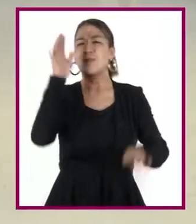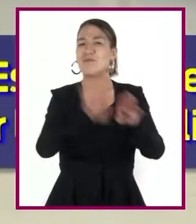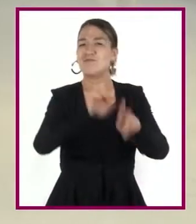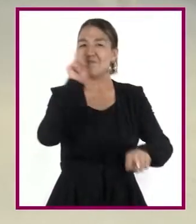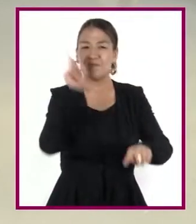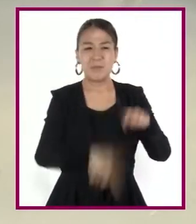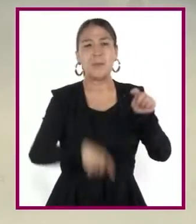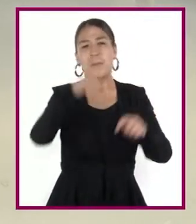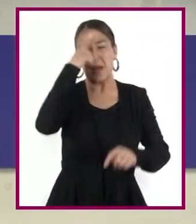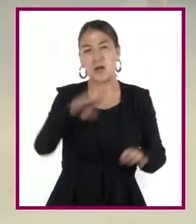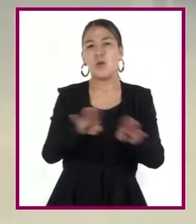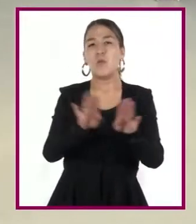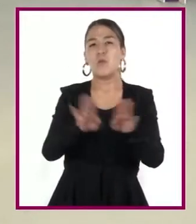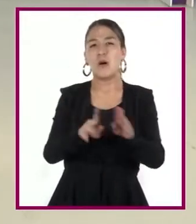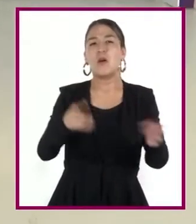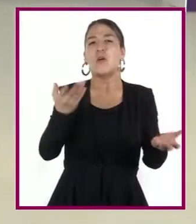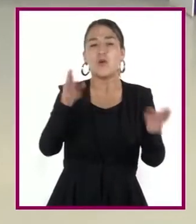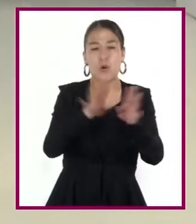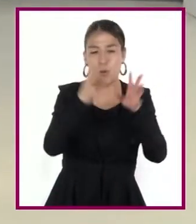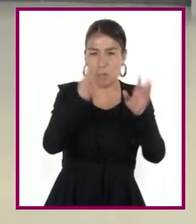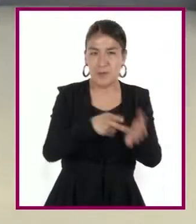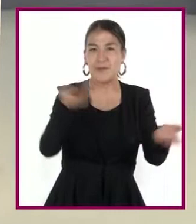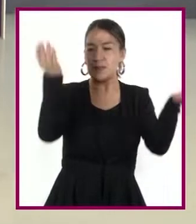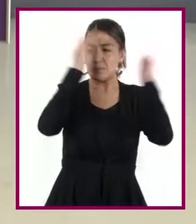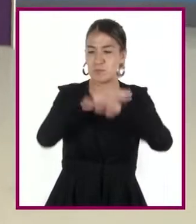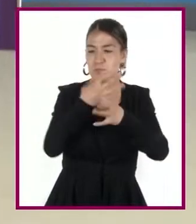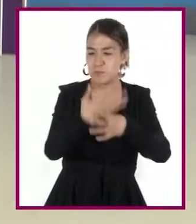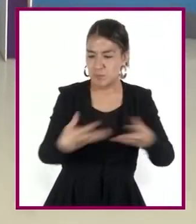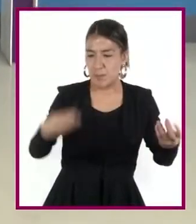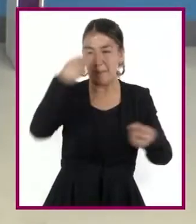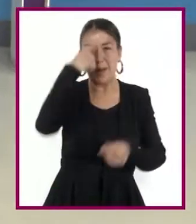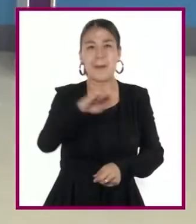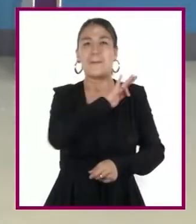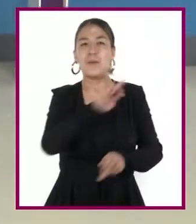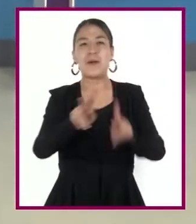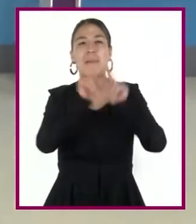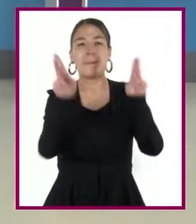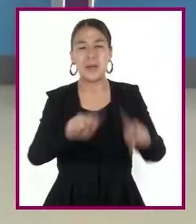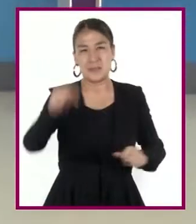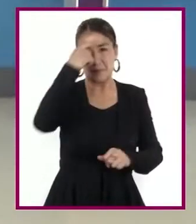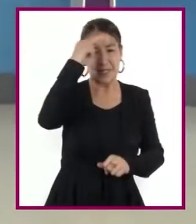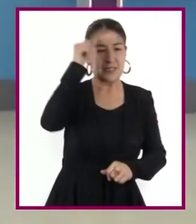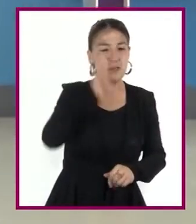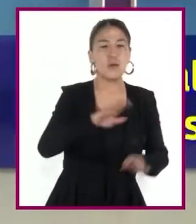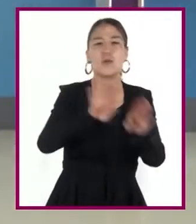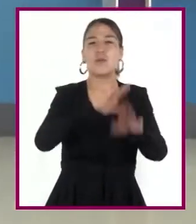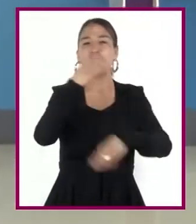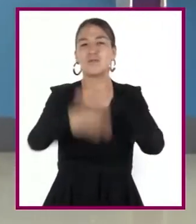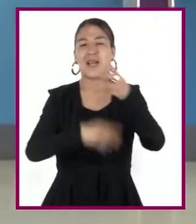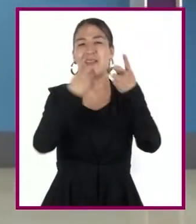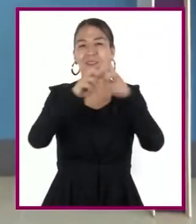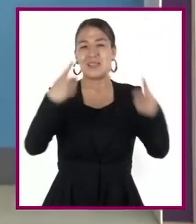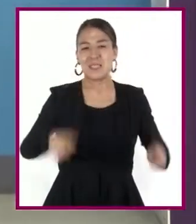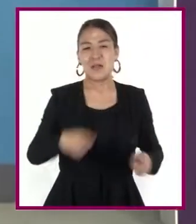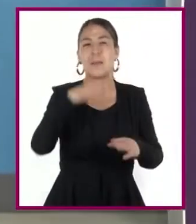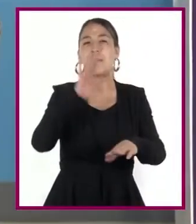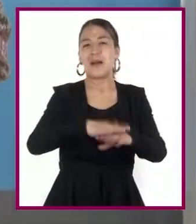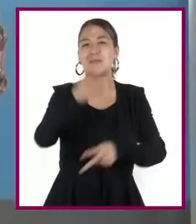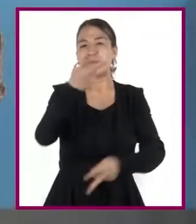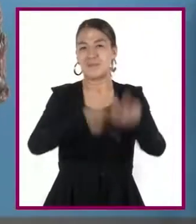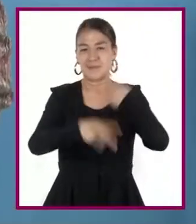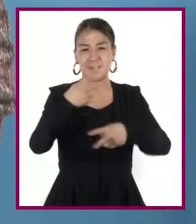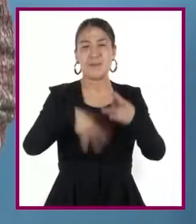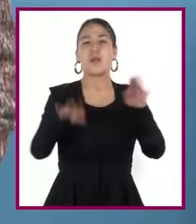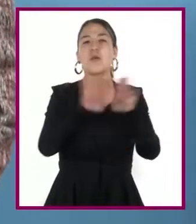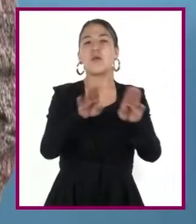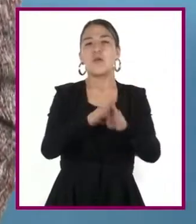reconciliación para contribuir a hacer realidad la paz duradera y el desarrollo sostenible, trabajando con las